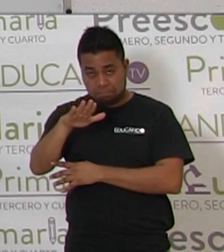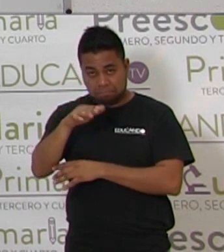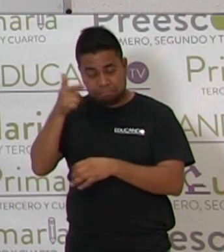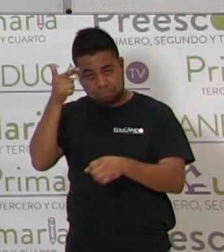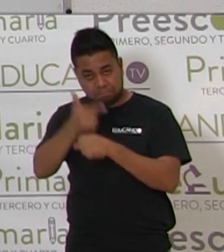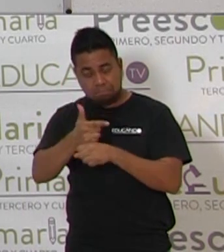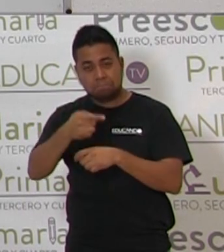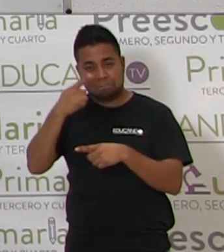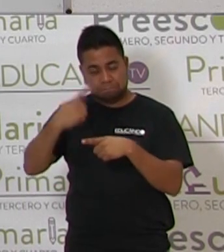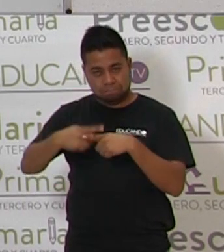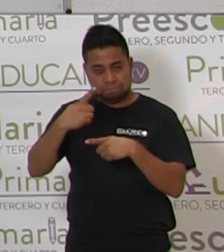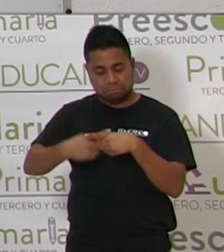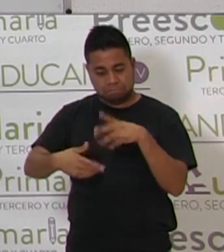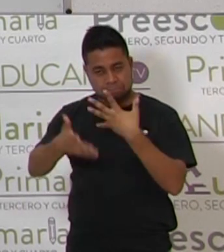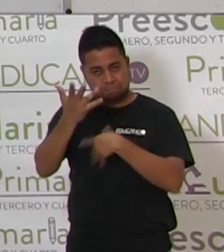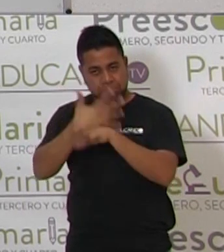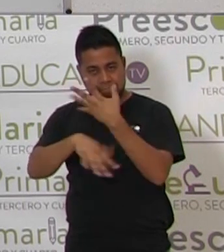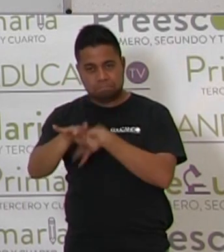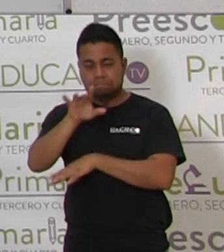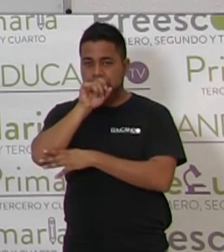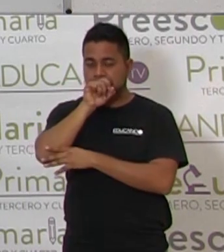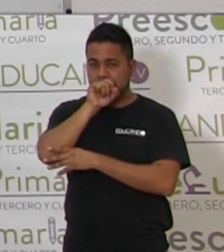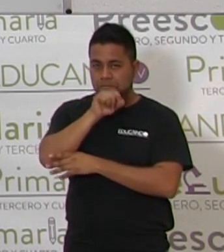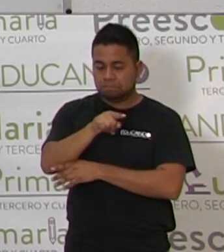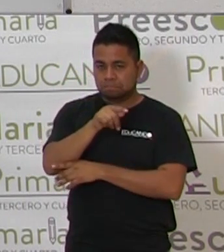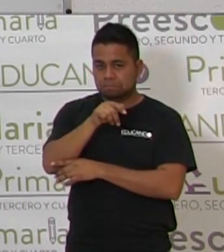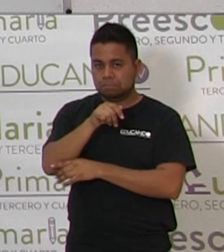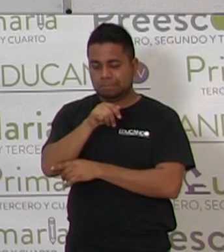haciendo también la vocal I?